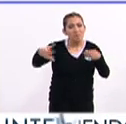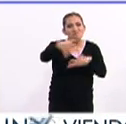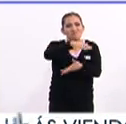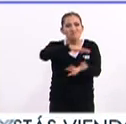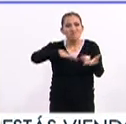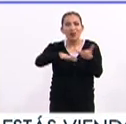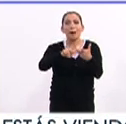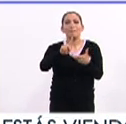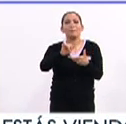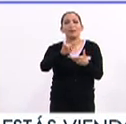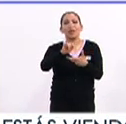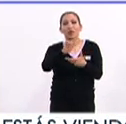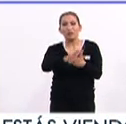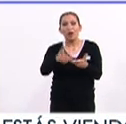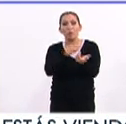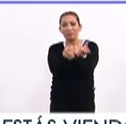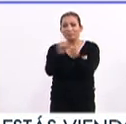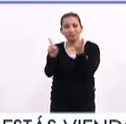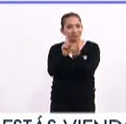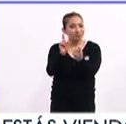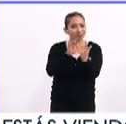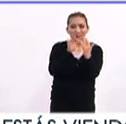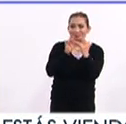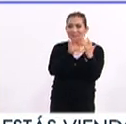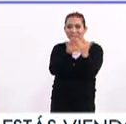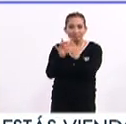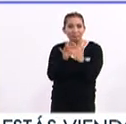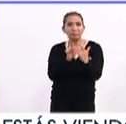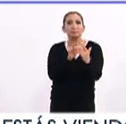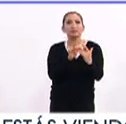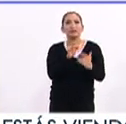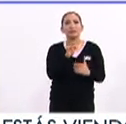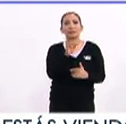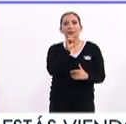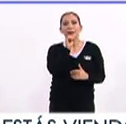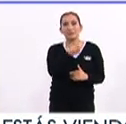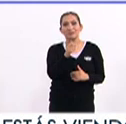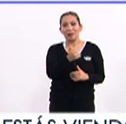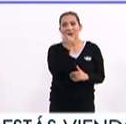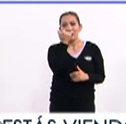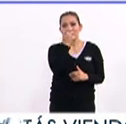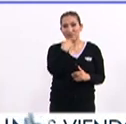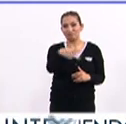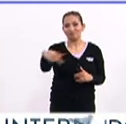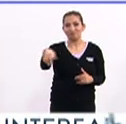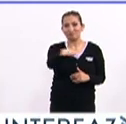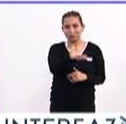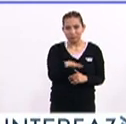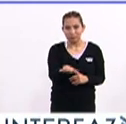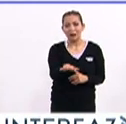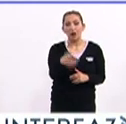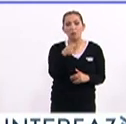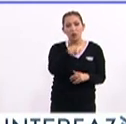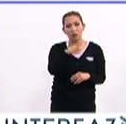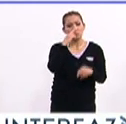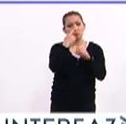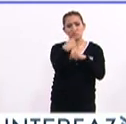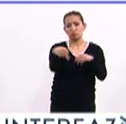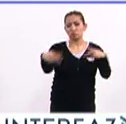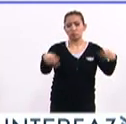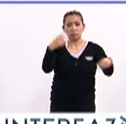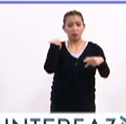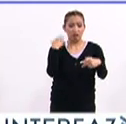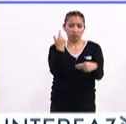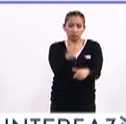una pedagogía interactiva y en donde los alumnos se responsabilicen de